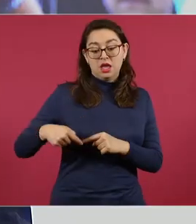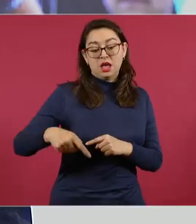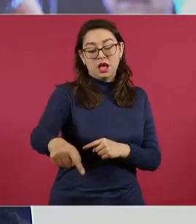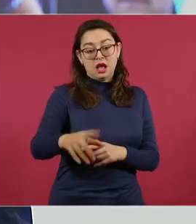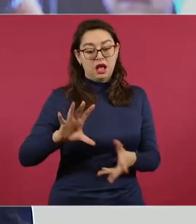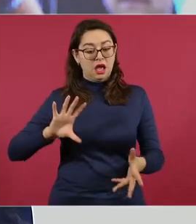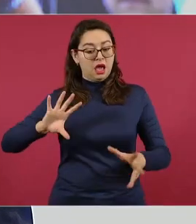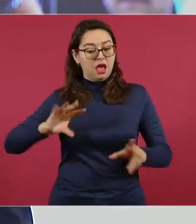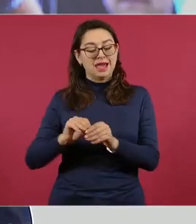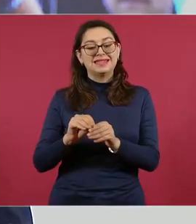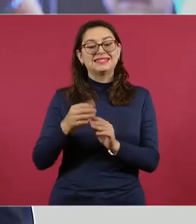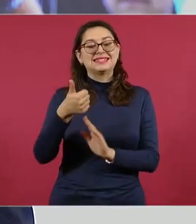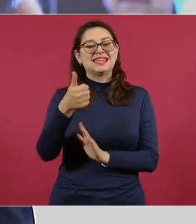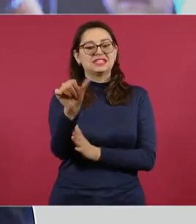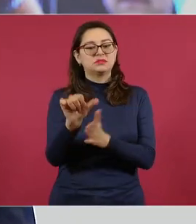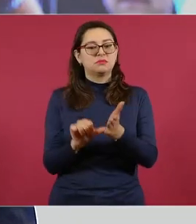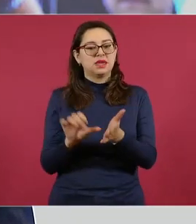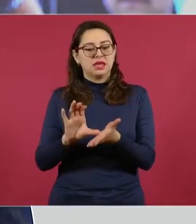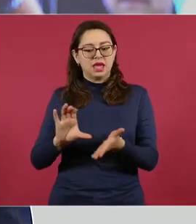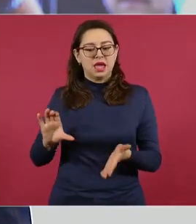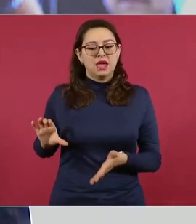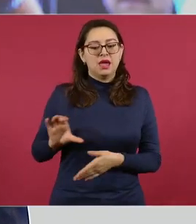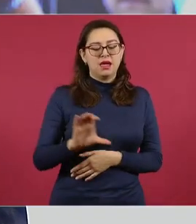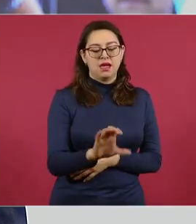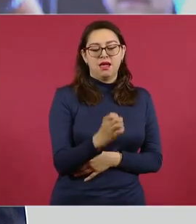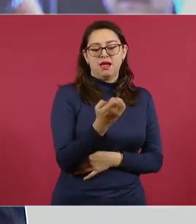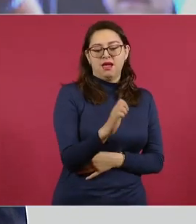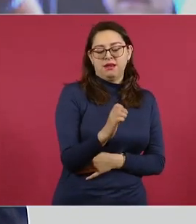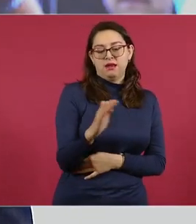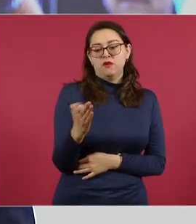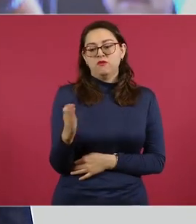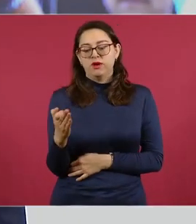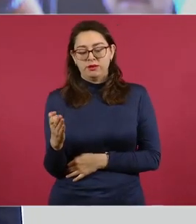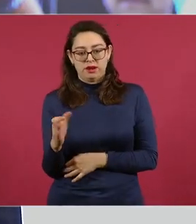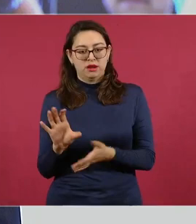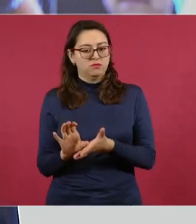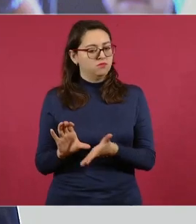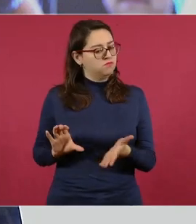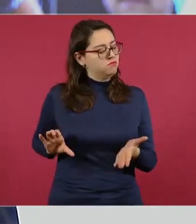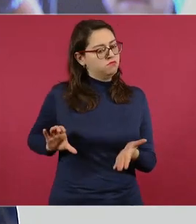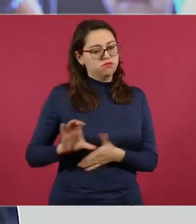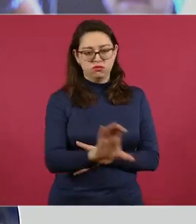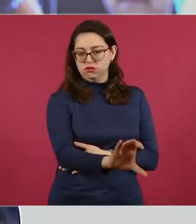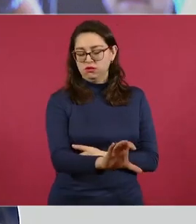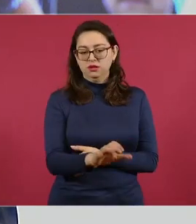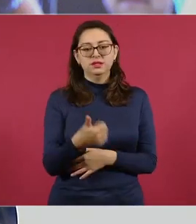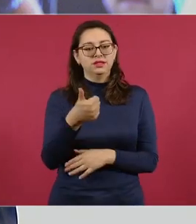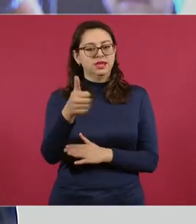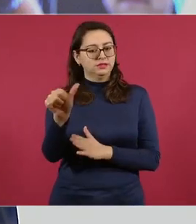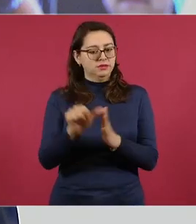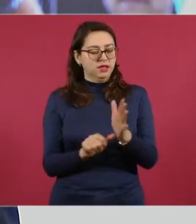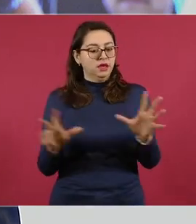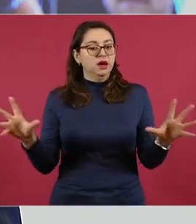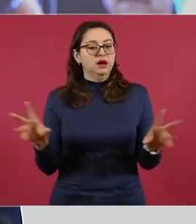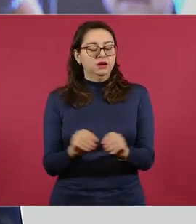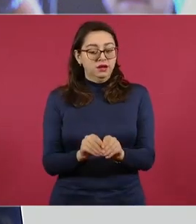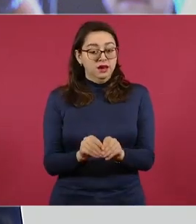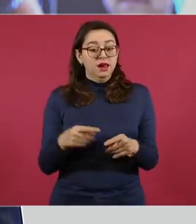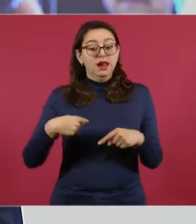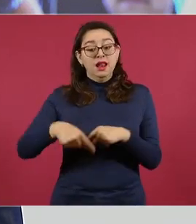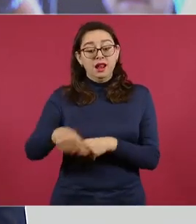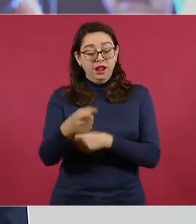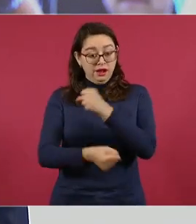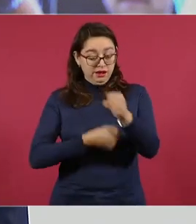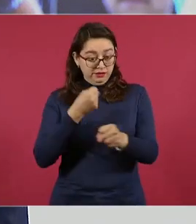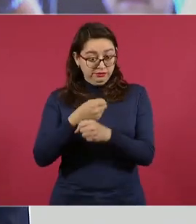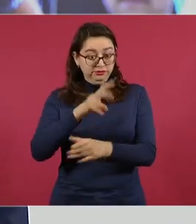año y se estará llevando a cabo durante enero y febrero en los tres niveles educativos. Recordar que este año recibimos una